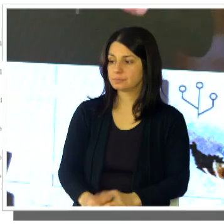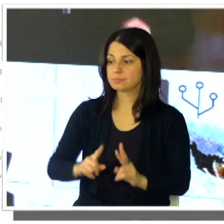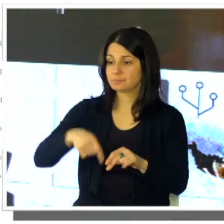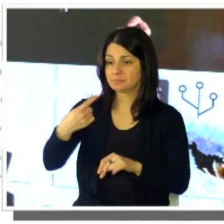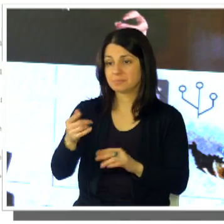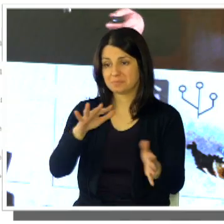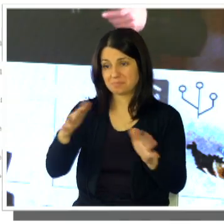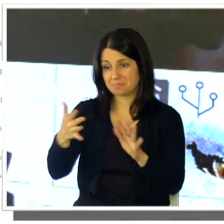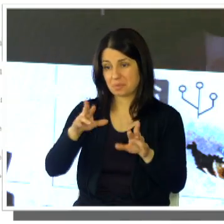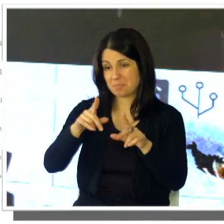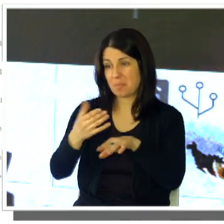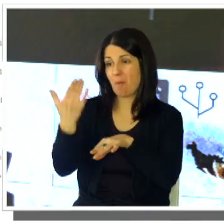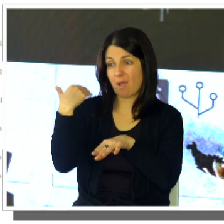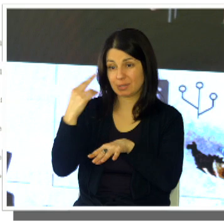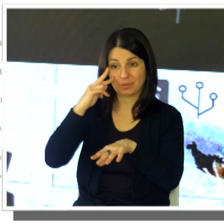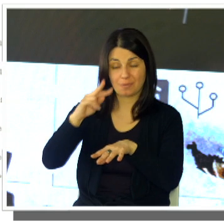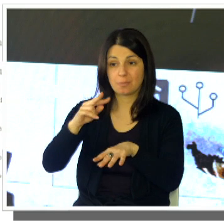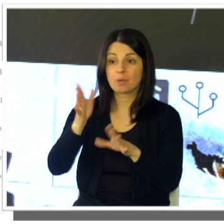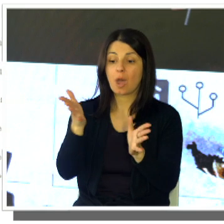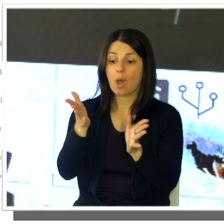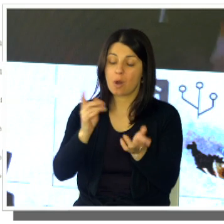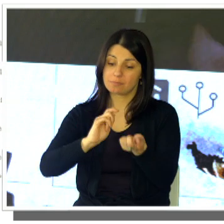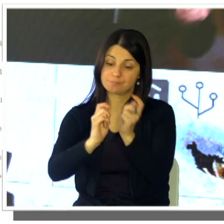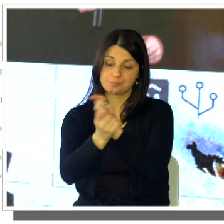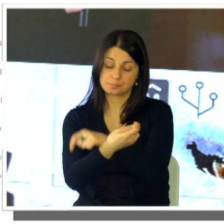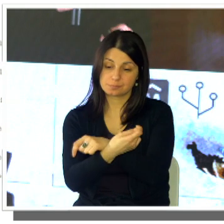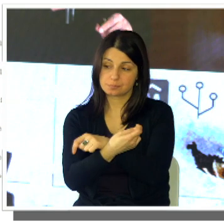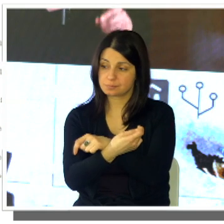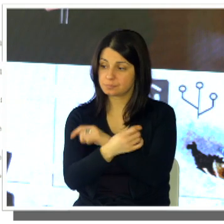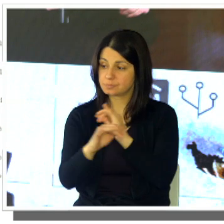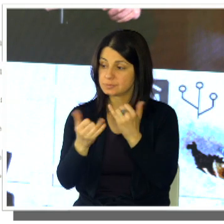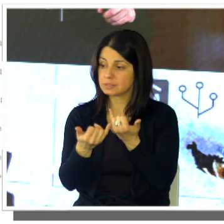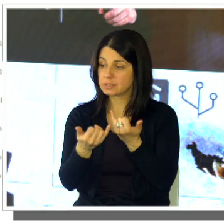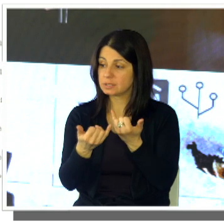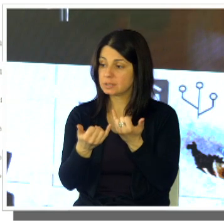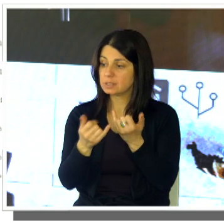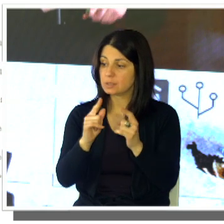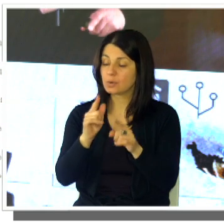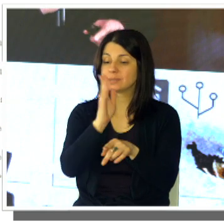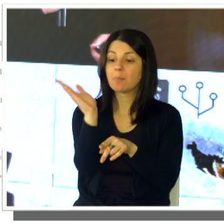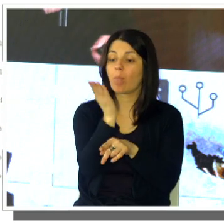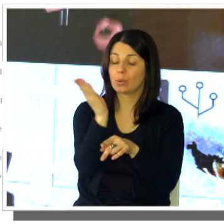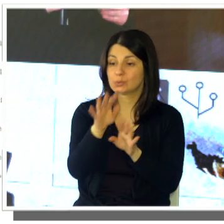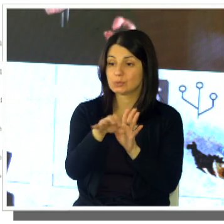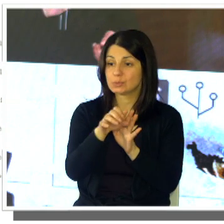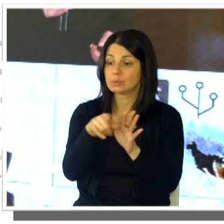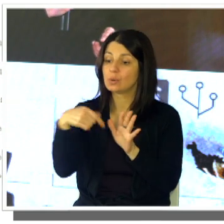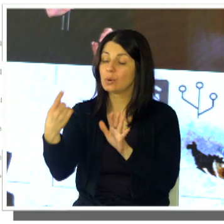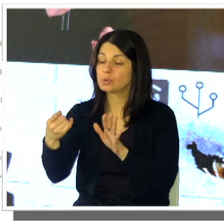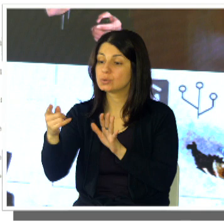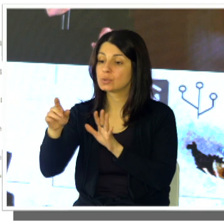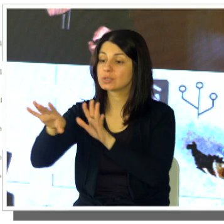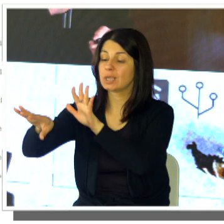menos la misma vista que anterior, lo único que ahora cambió y solo ponemos no ya los que están en producción, sino los que están